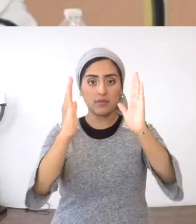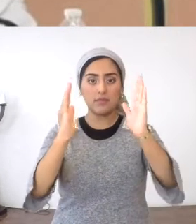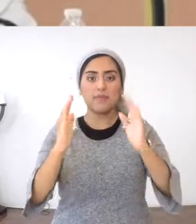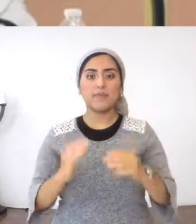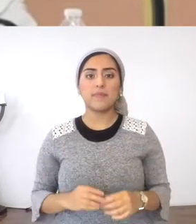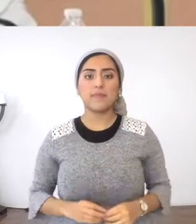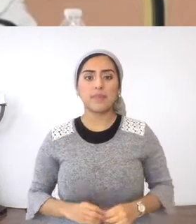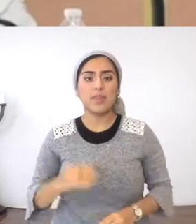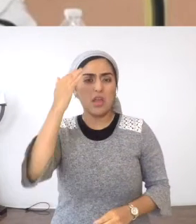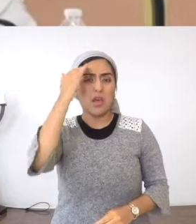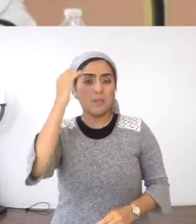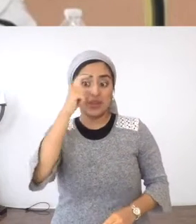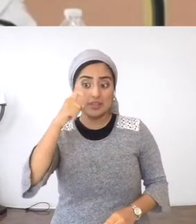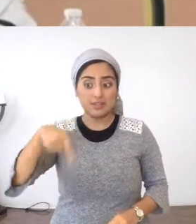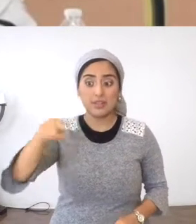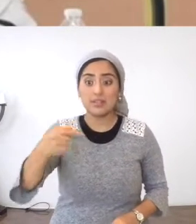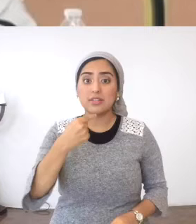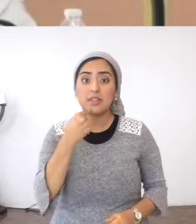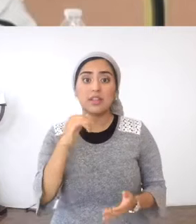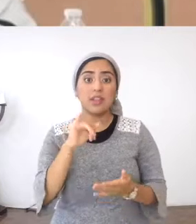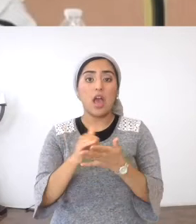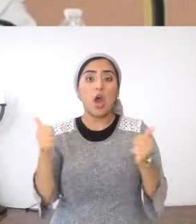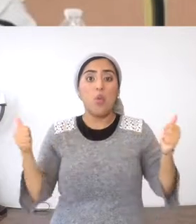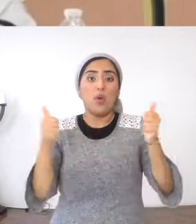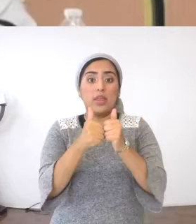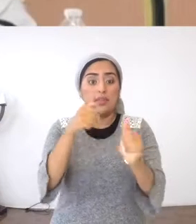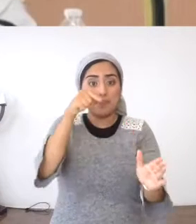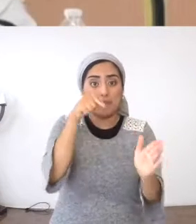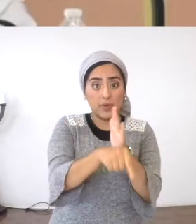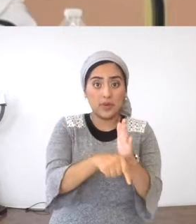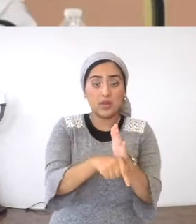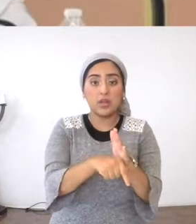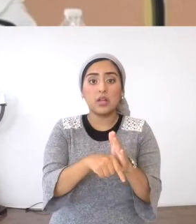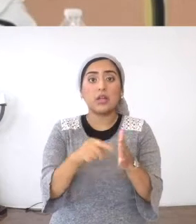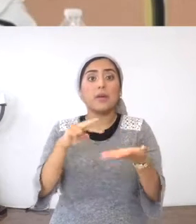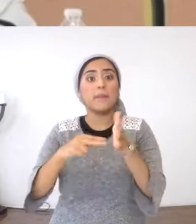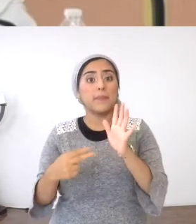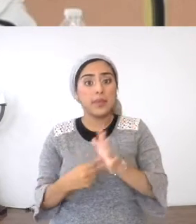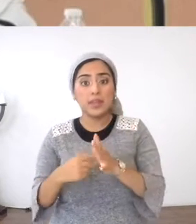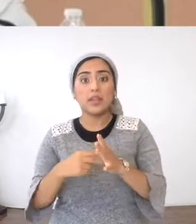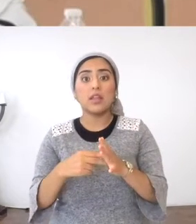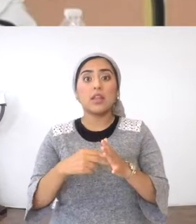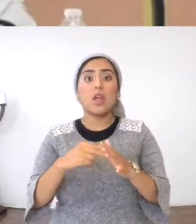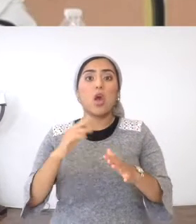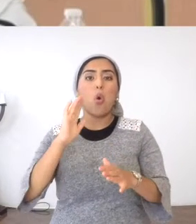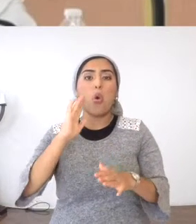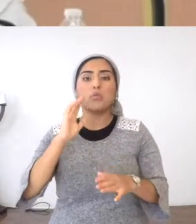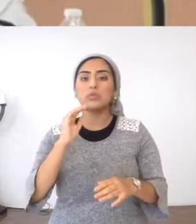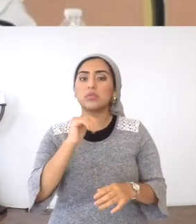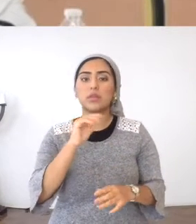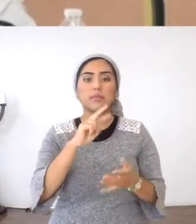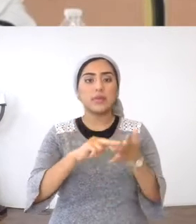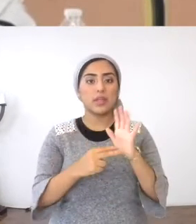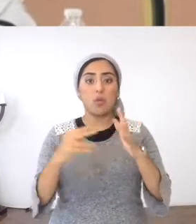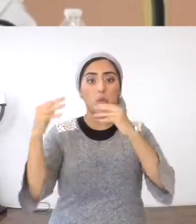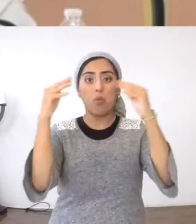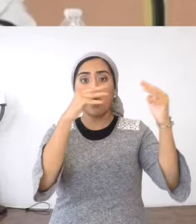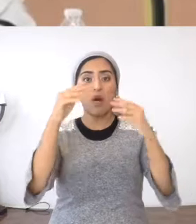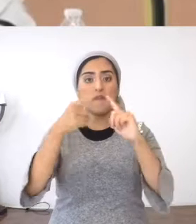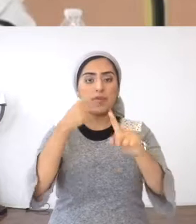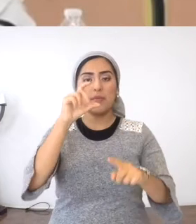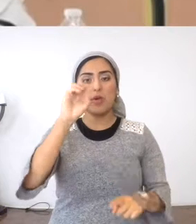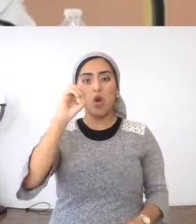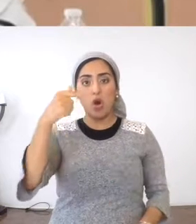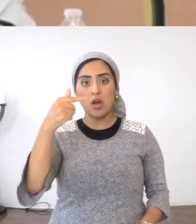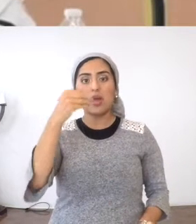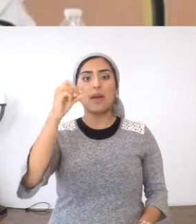Mucha atención Todos Porque dicen Que con el sacrificio Evitarán La guerra De Oj Y